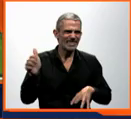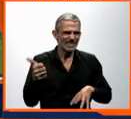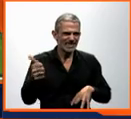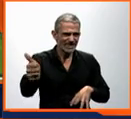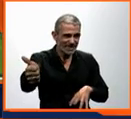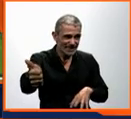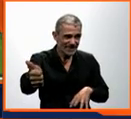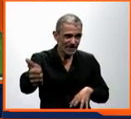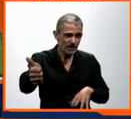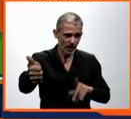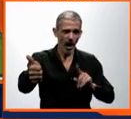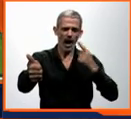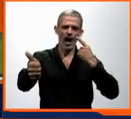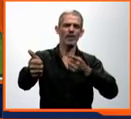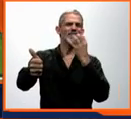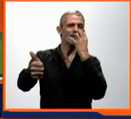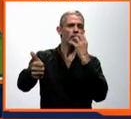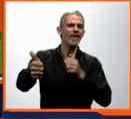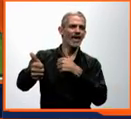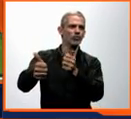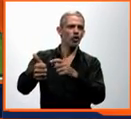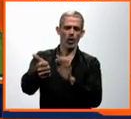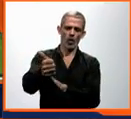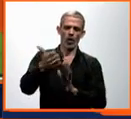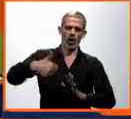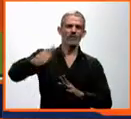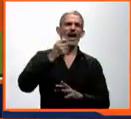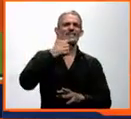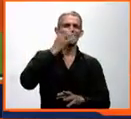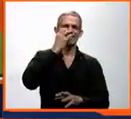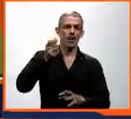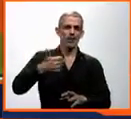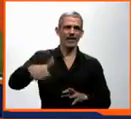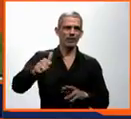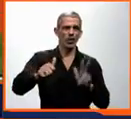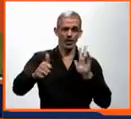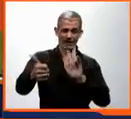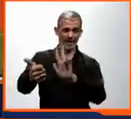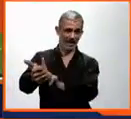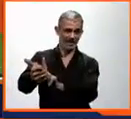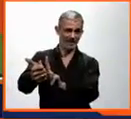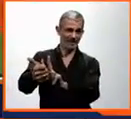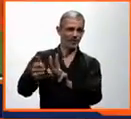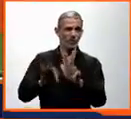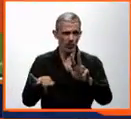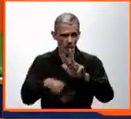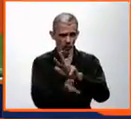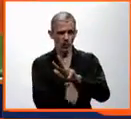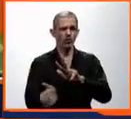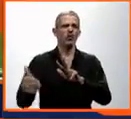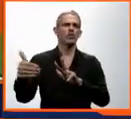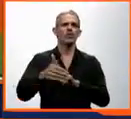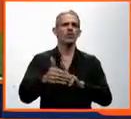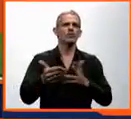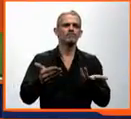haber abierto el marcador. En este caso lo vemos, Sarmiento que va por afuera, prácticamente rodeado de tres camisetas de Racing. Romero, que estaba en la mitad